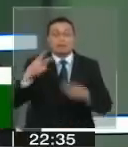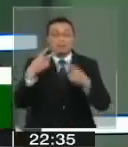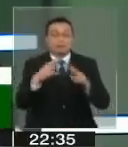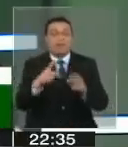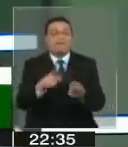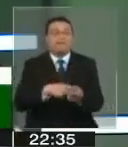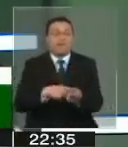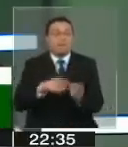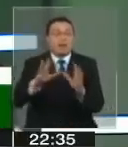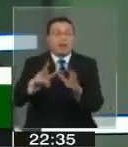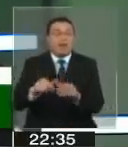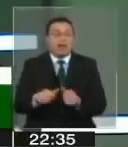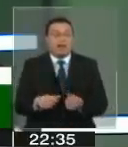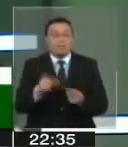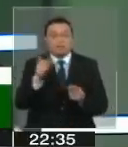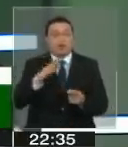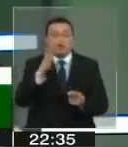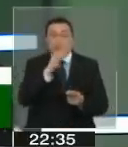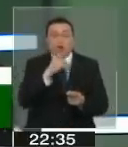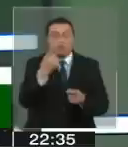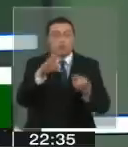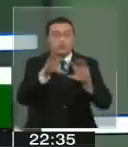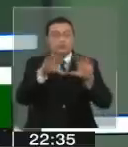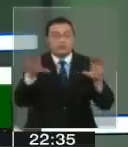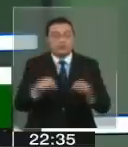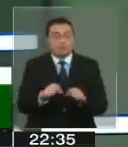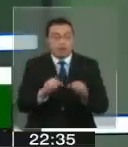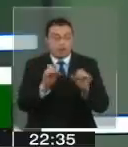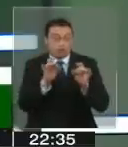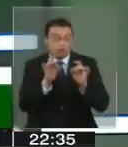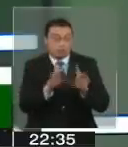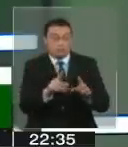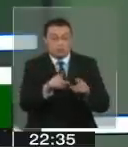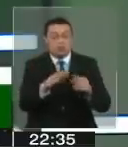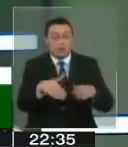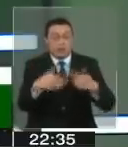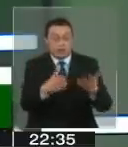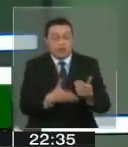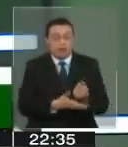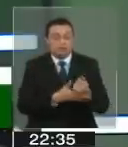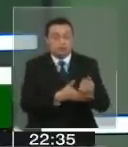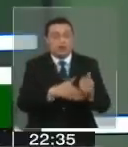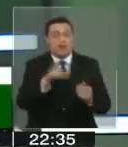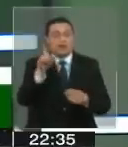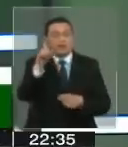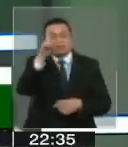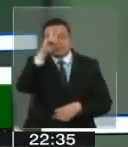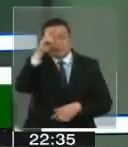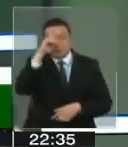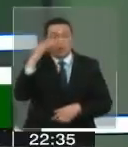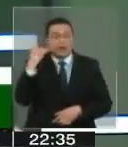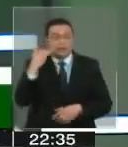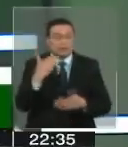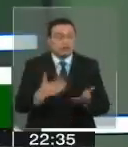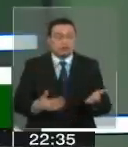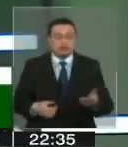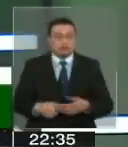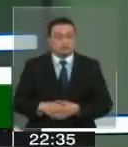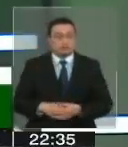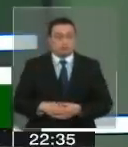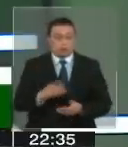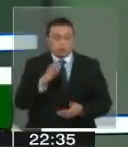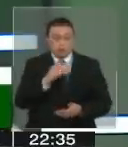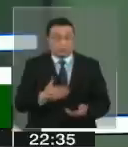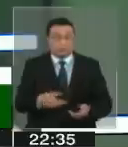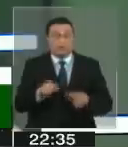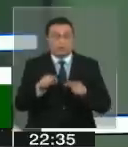a la familia. No hay un sistema específico que le dé cobertura de salud a los niños con el síndrome de Angelman.